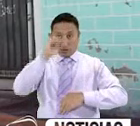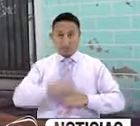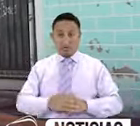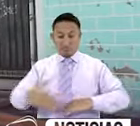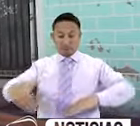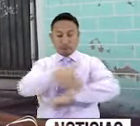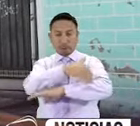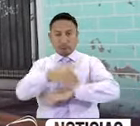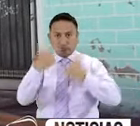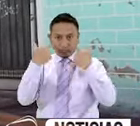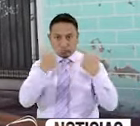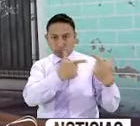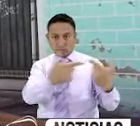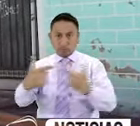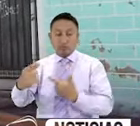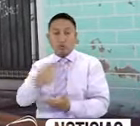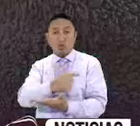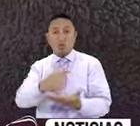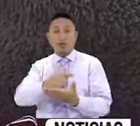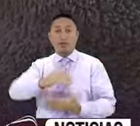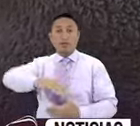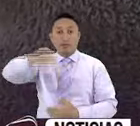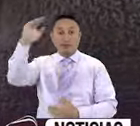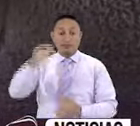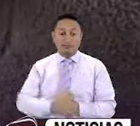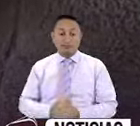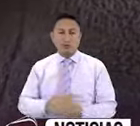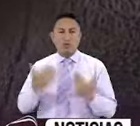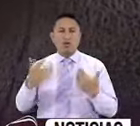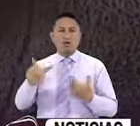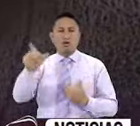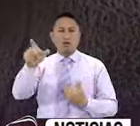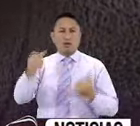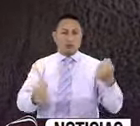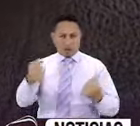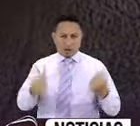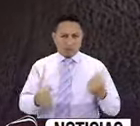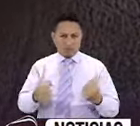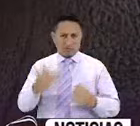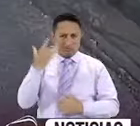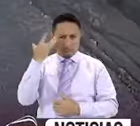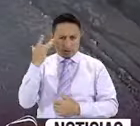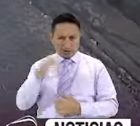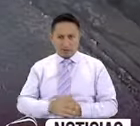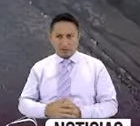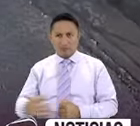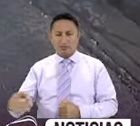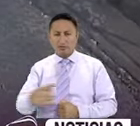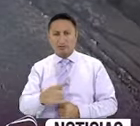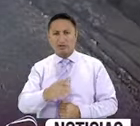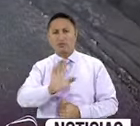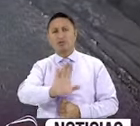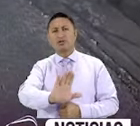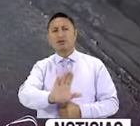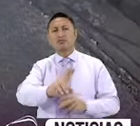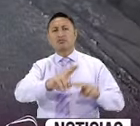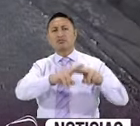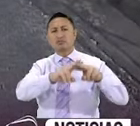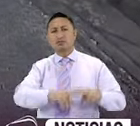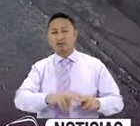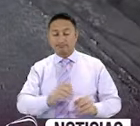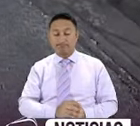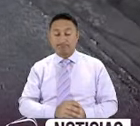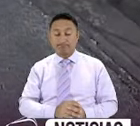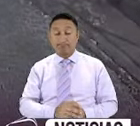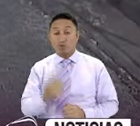Guamaní Alto y se detenga cuanto vehículo sospechoso cruce por los pasajes hasta la calle Leopoldo Chávez. Esperan que solo de esa manera